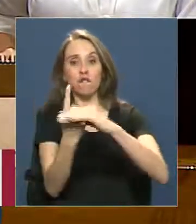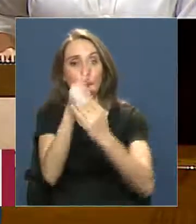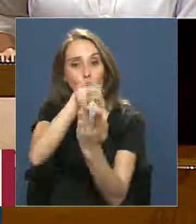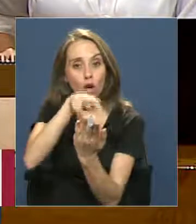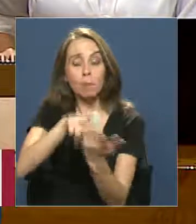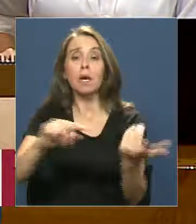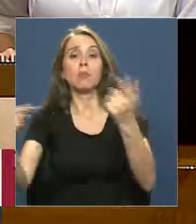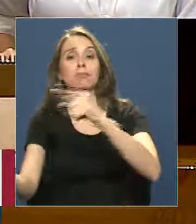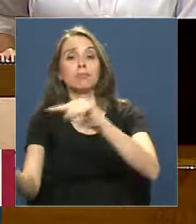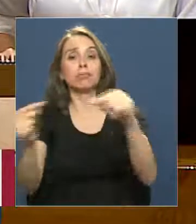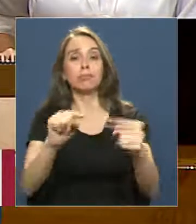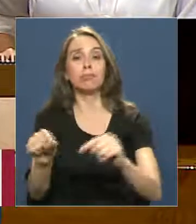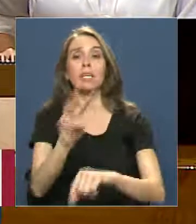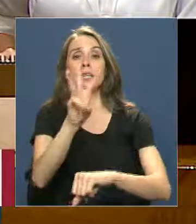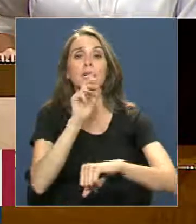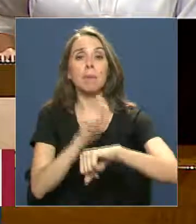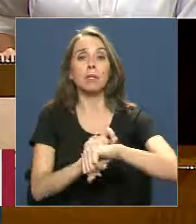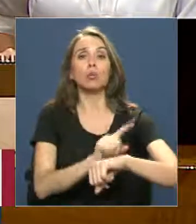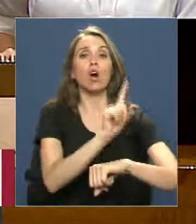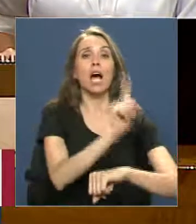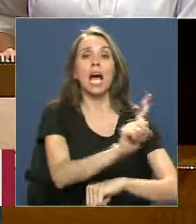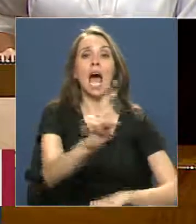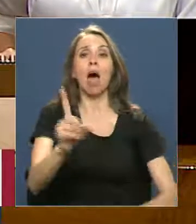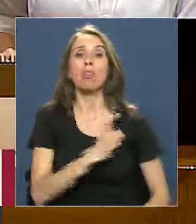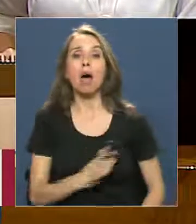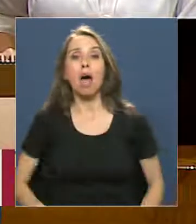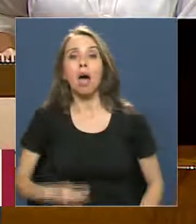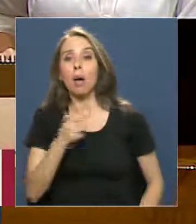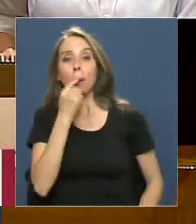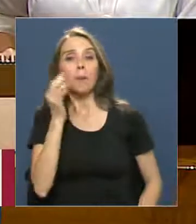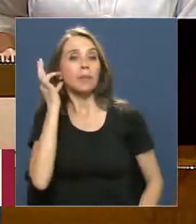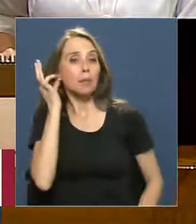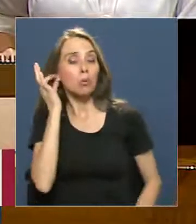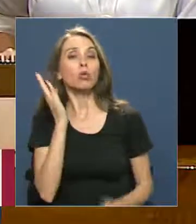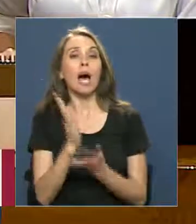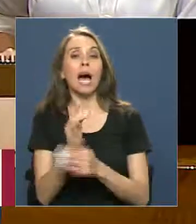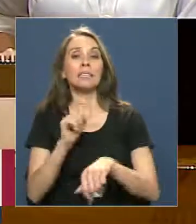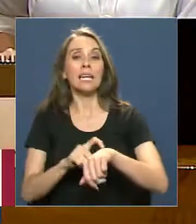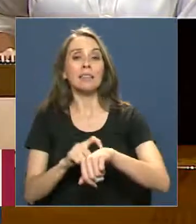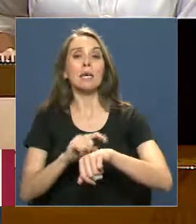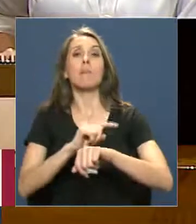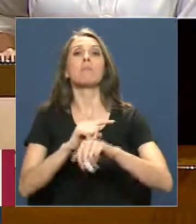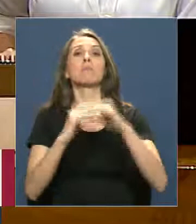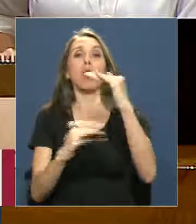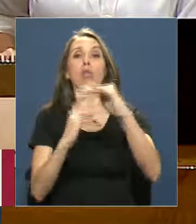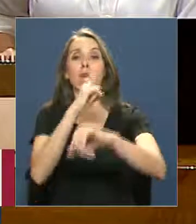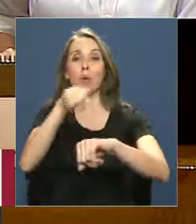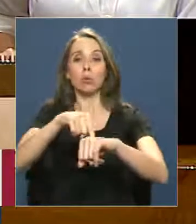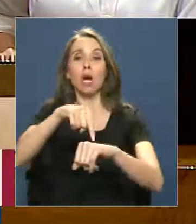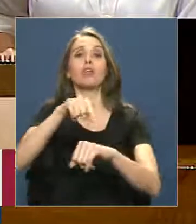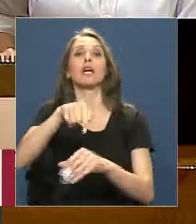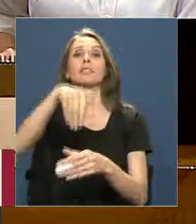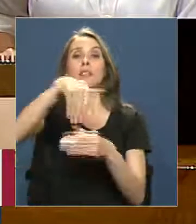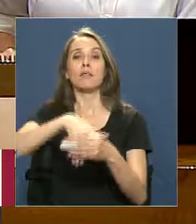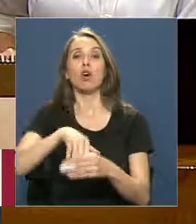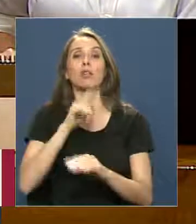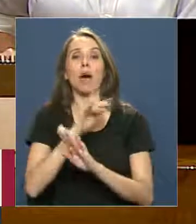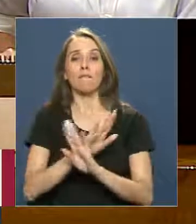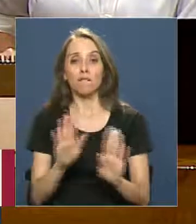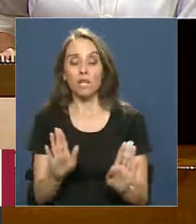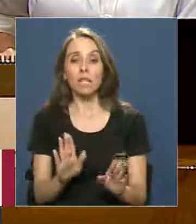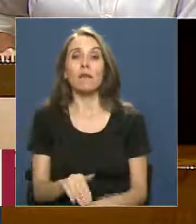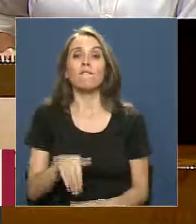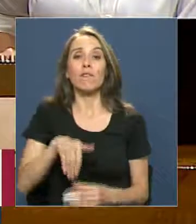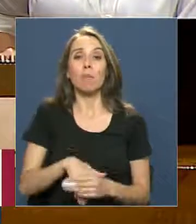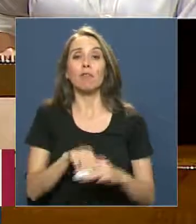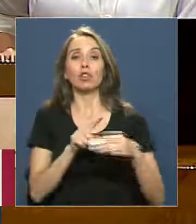debatido por 3 minutos por cada diputada o diputada, hasta por el tiempo 1 hora y se vota. Fin del asunto, vamos a votar